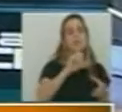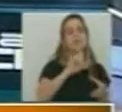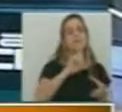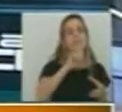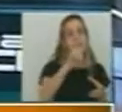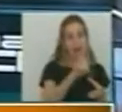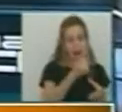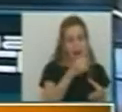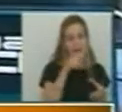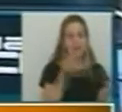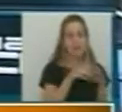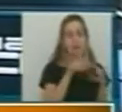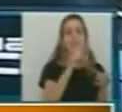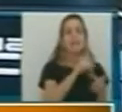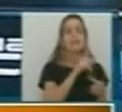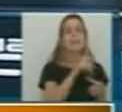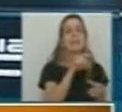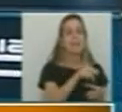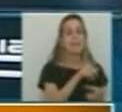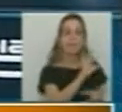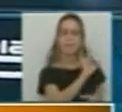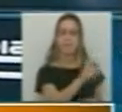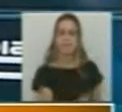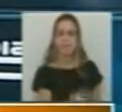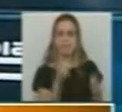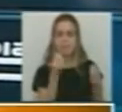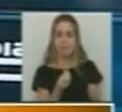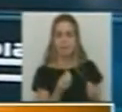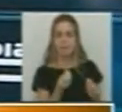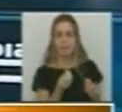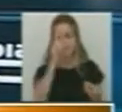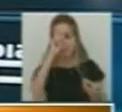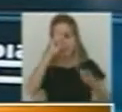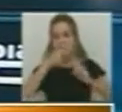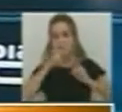sus bases que le están pidiendo no pactar con el gobierno de la provincia de Buenos Aires.